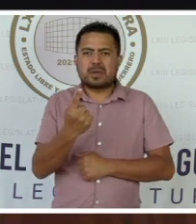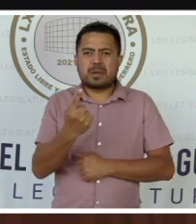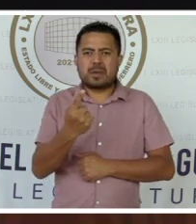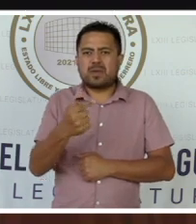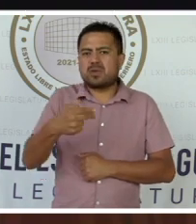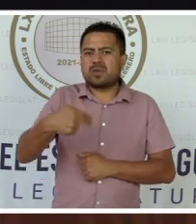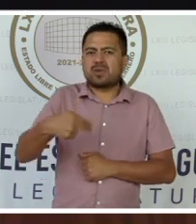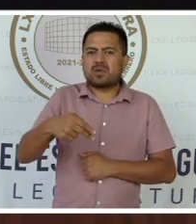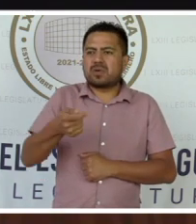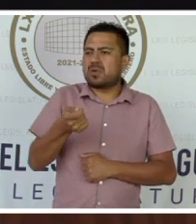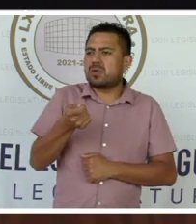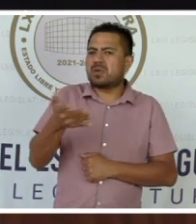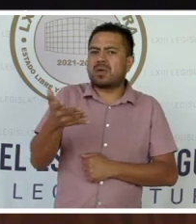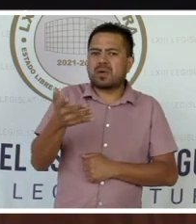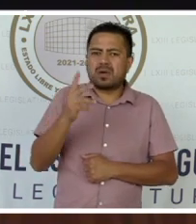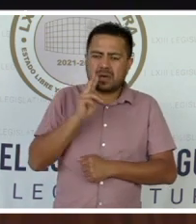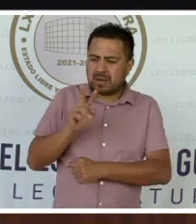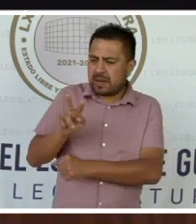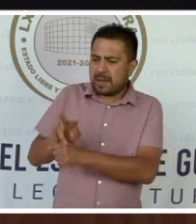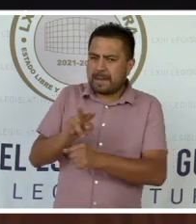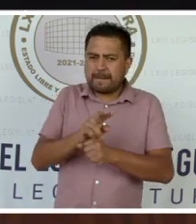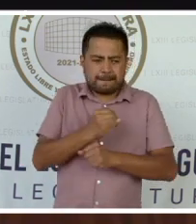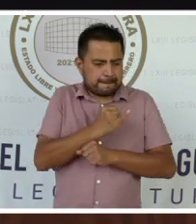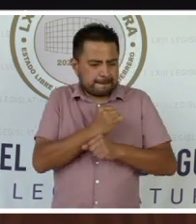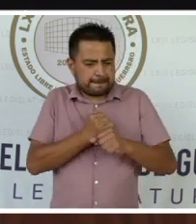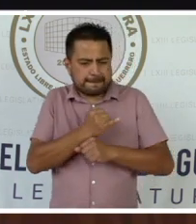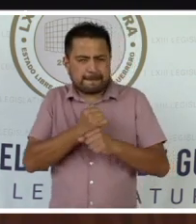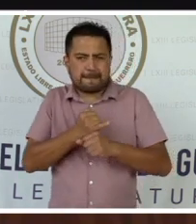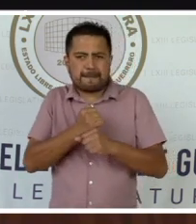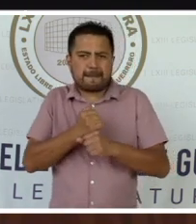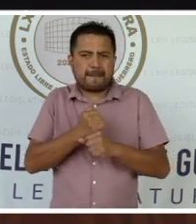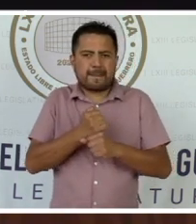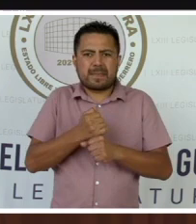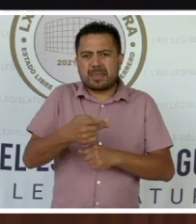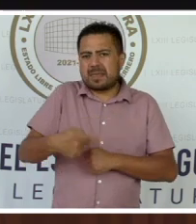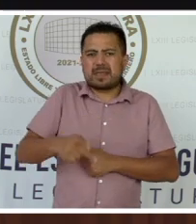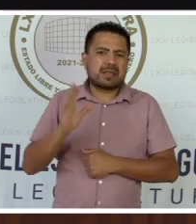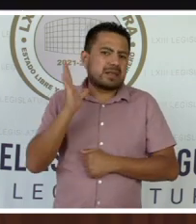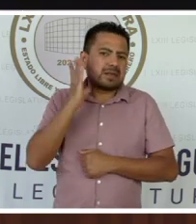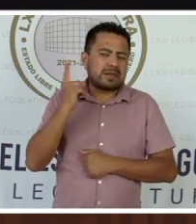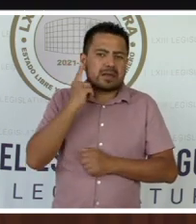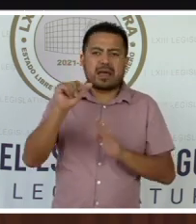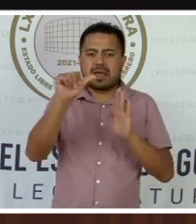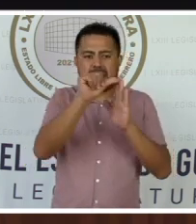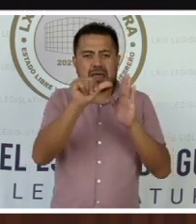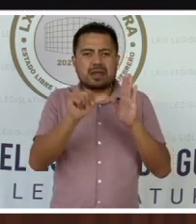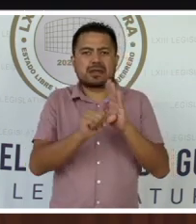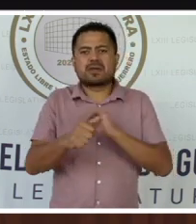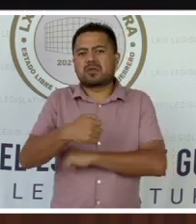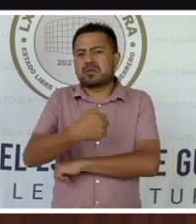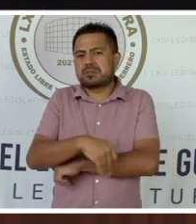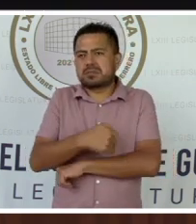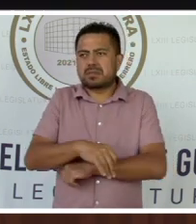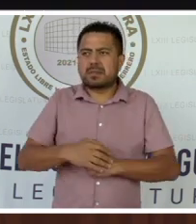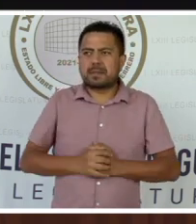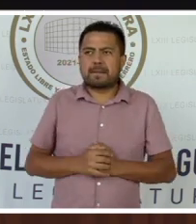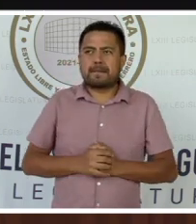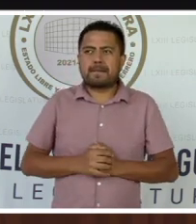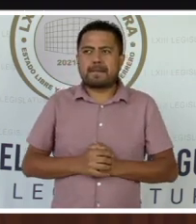denominado el observatorio ciudadano legislativo artículos transitorios